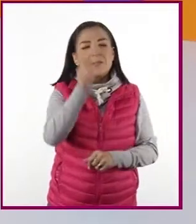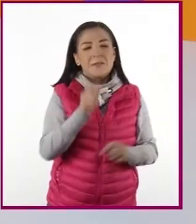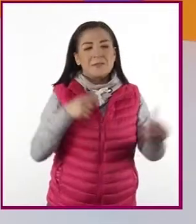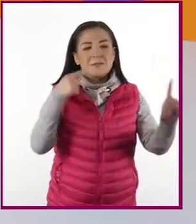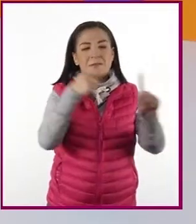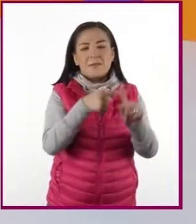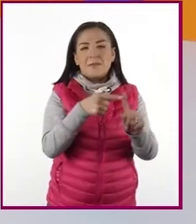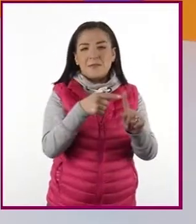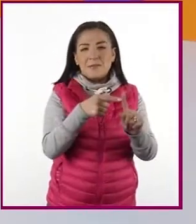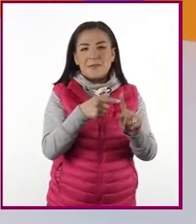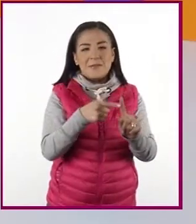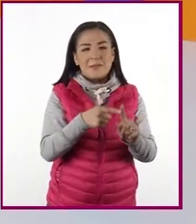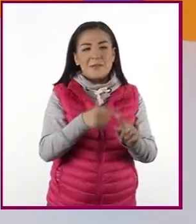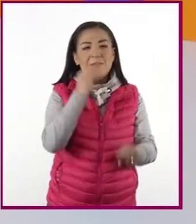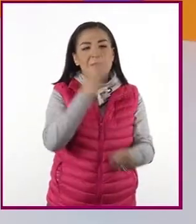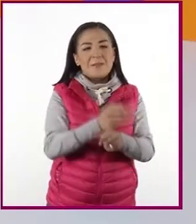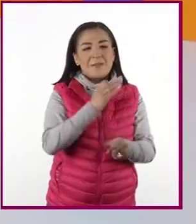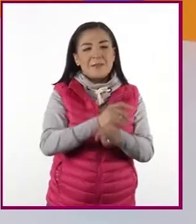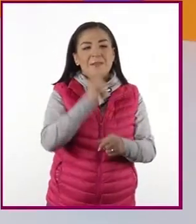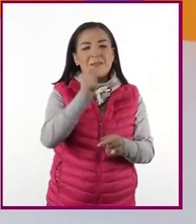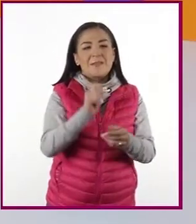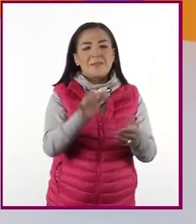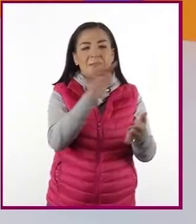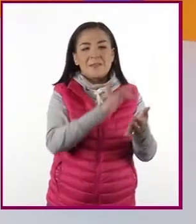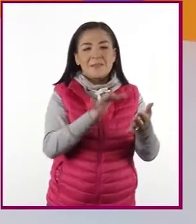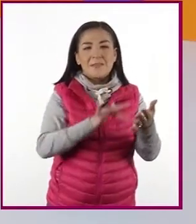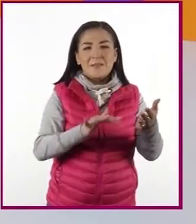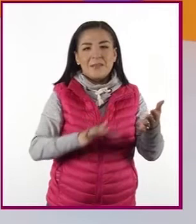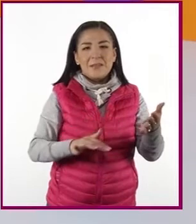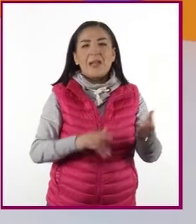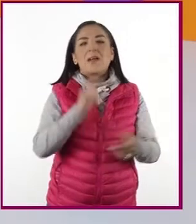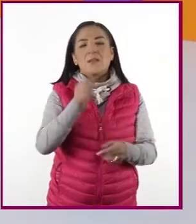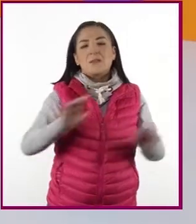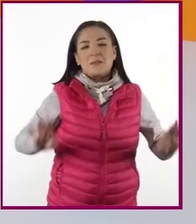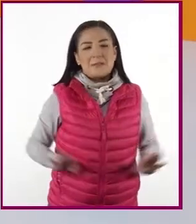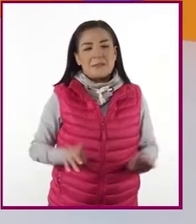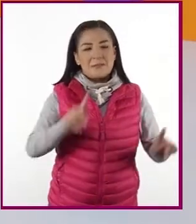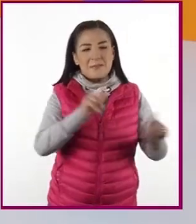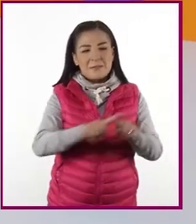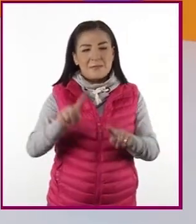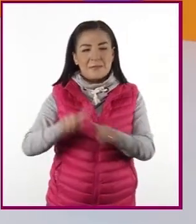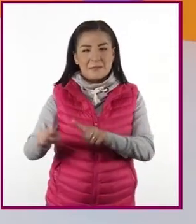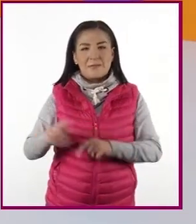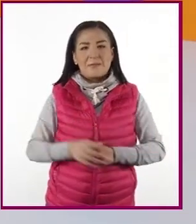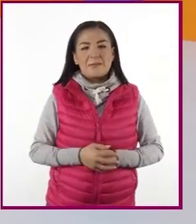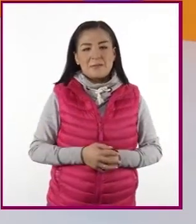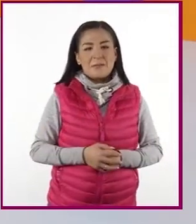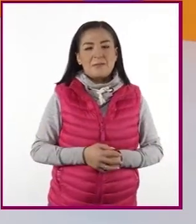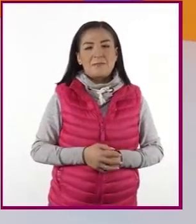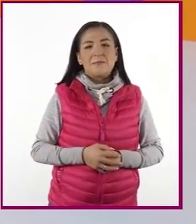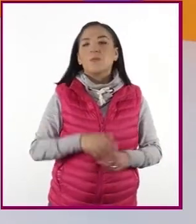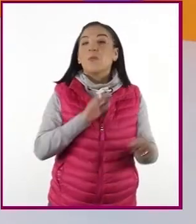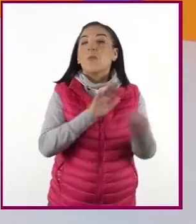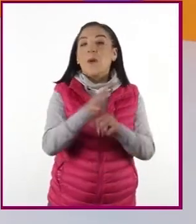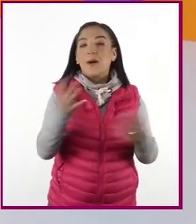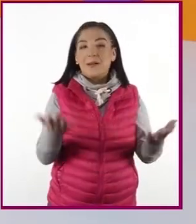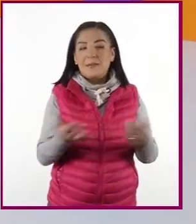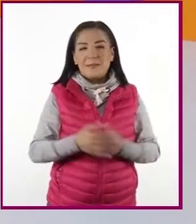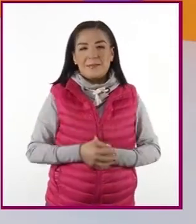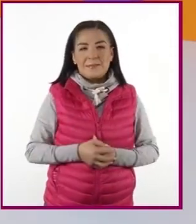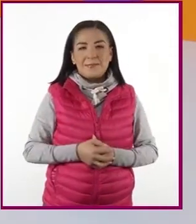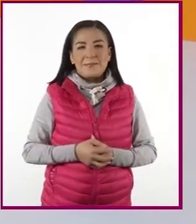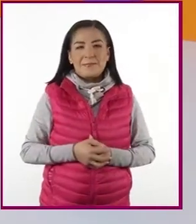de escritos y algunas de sus características, particularmente en aquellos escritos